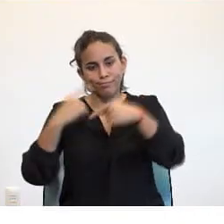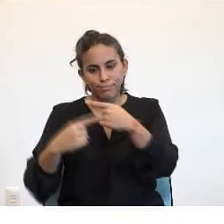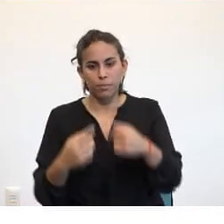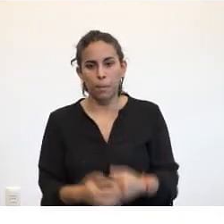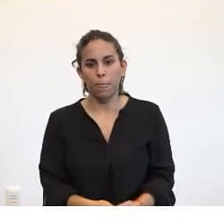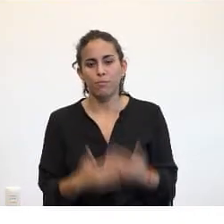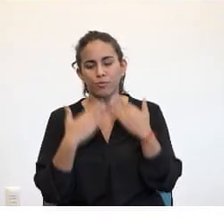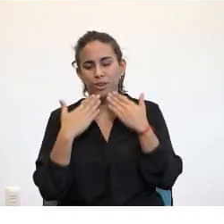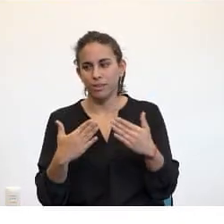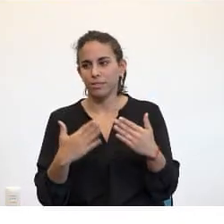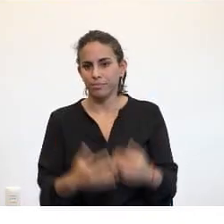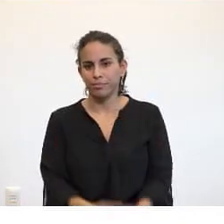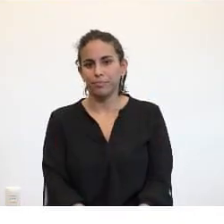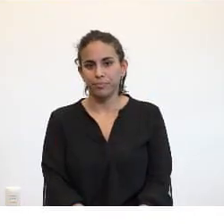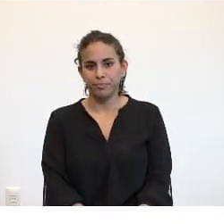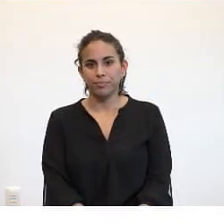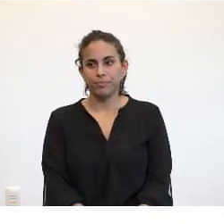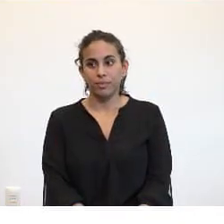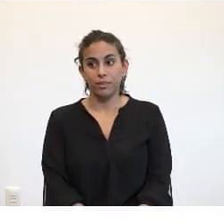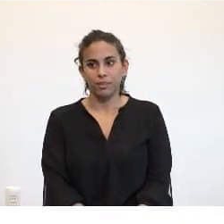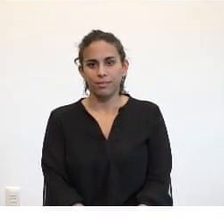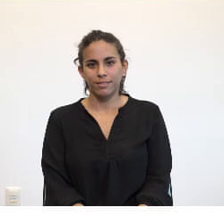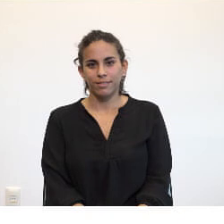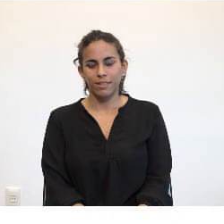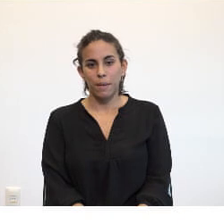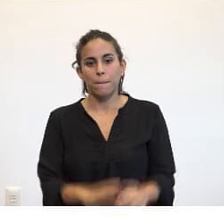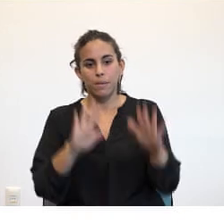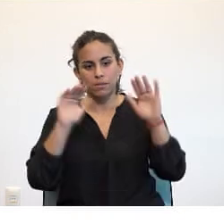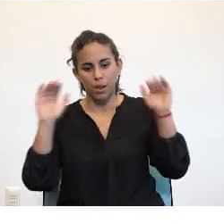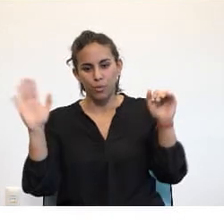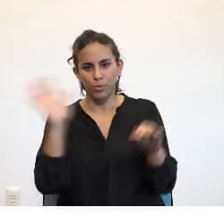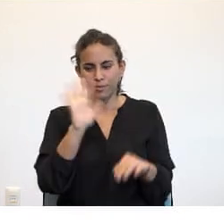diferente y también entendamos que son más las cosas que nos unen y nos asemejan que las cosas que nos separan. Y ahí yo creo que